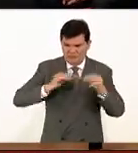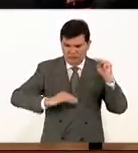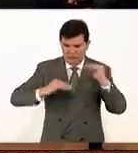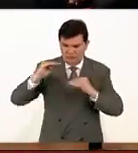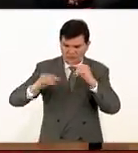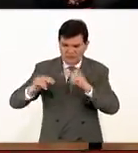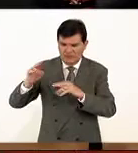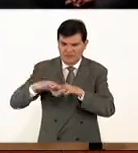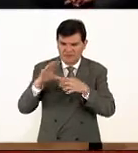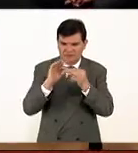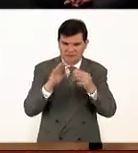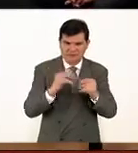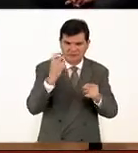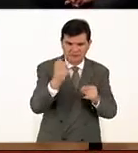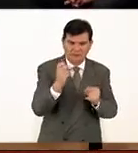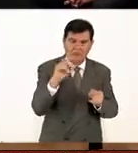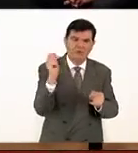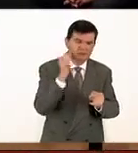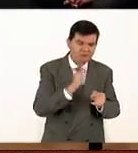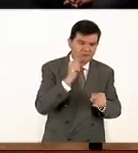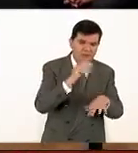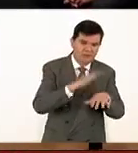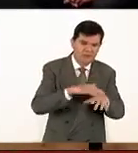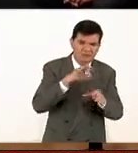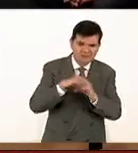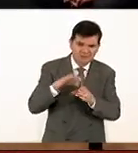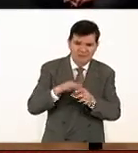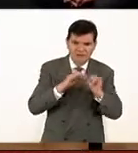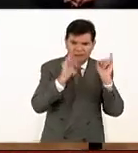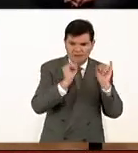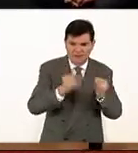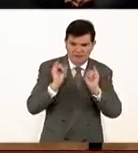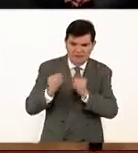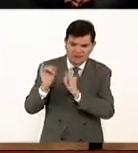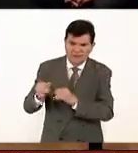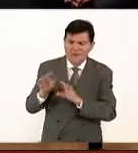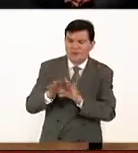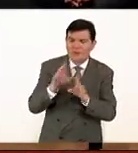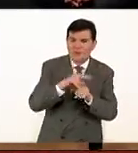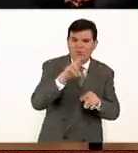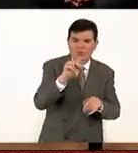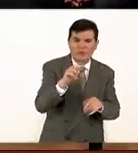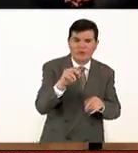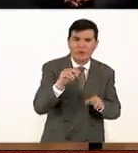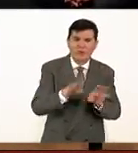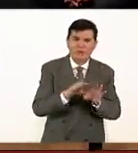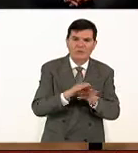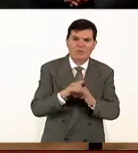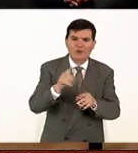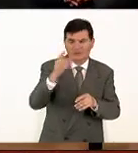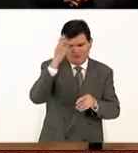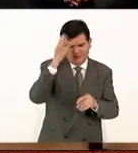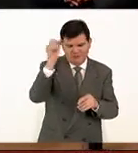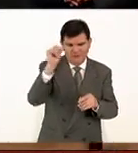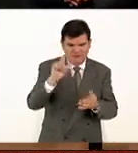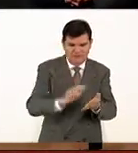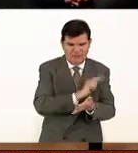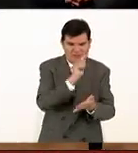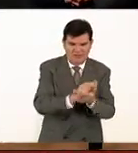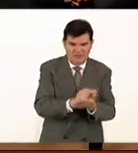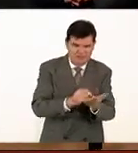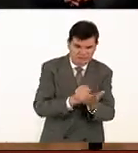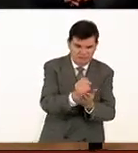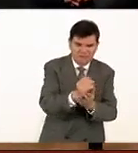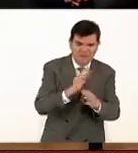hoy dice mucho de eso. Cada vez tenemos más electores independientes. No son, digamos, hay un concepto de lealtad